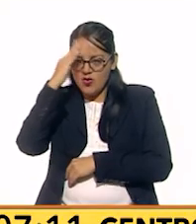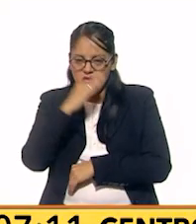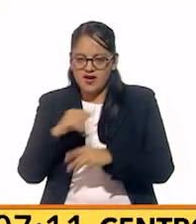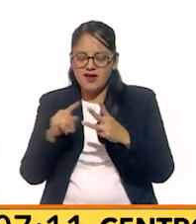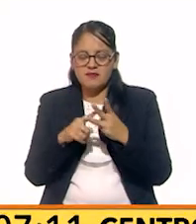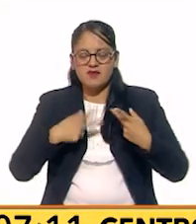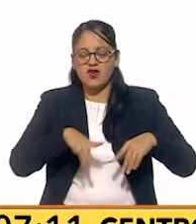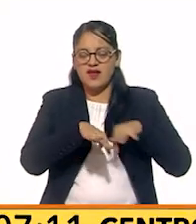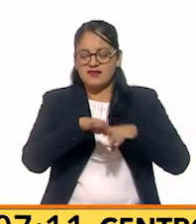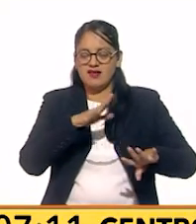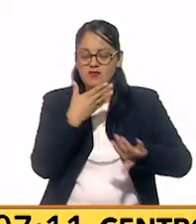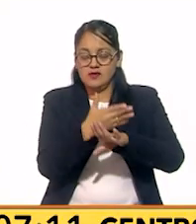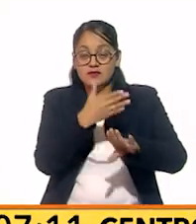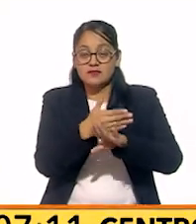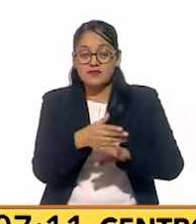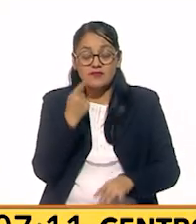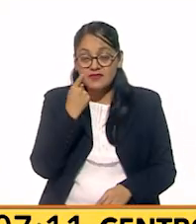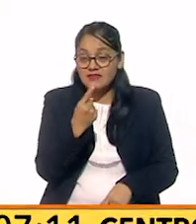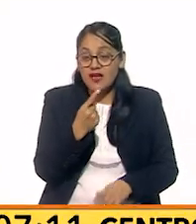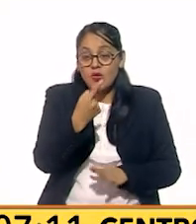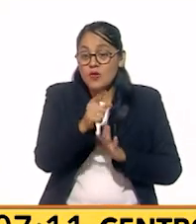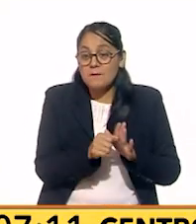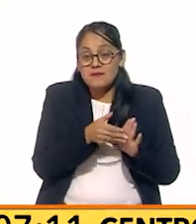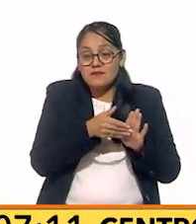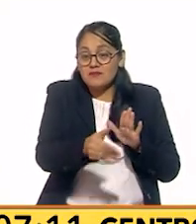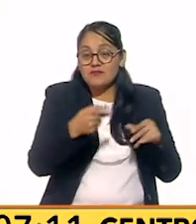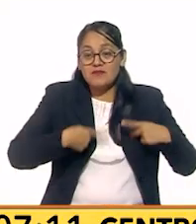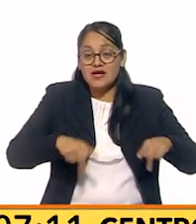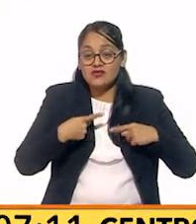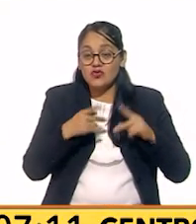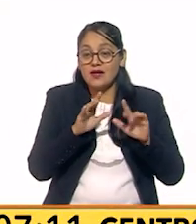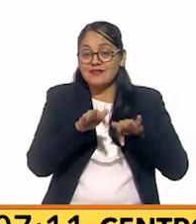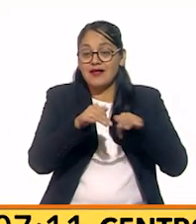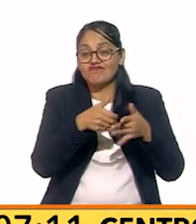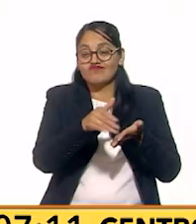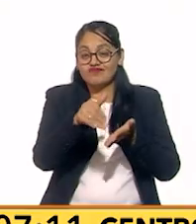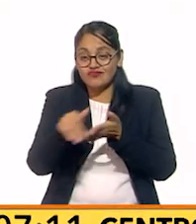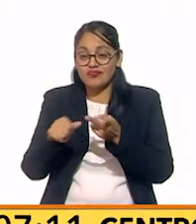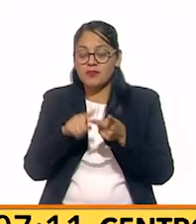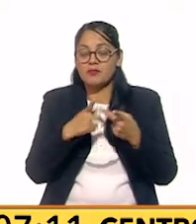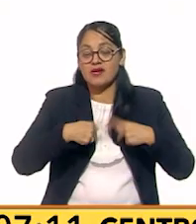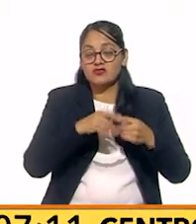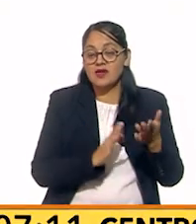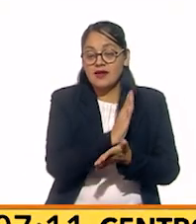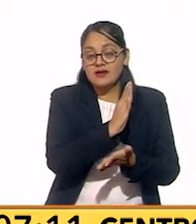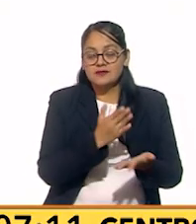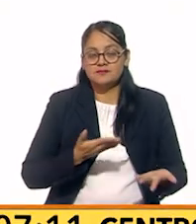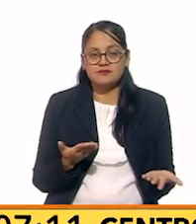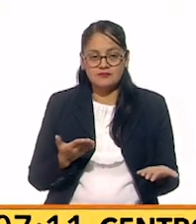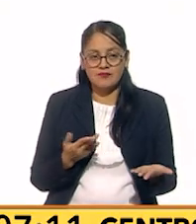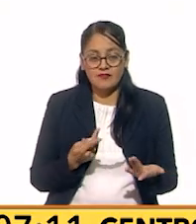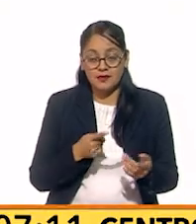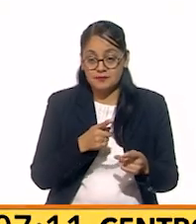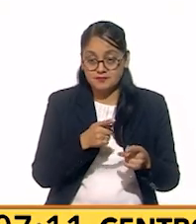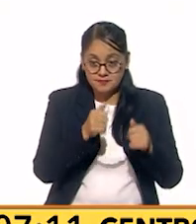trabajadora, de un shutdown que lleva ya más de un mes, personas perdiendo el empleo, perdiendo acceso no,